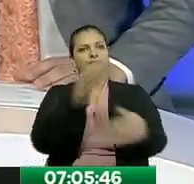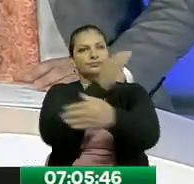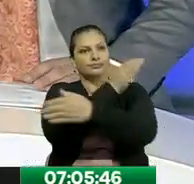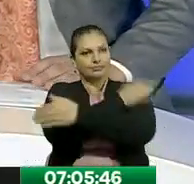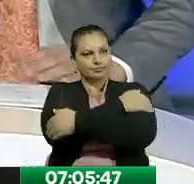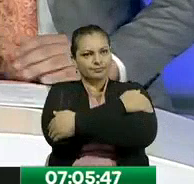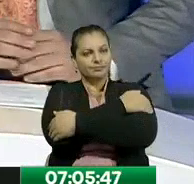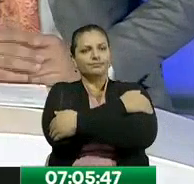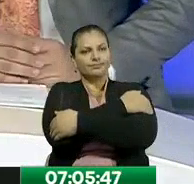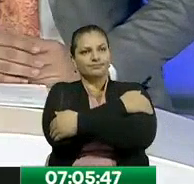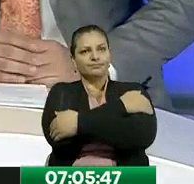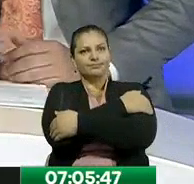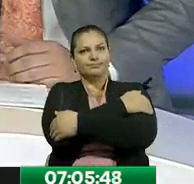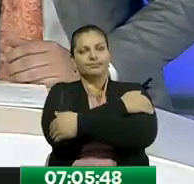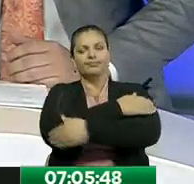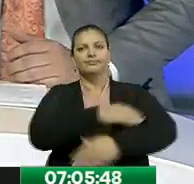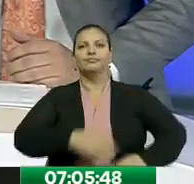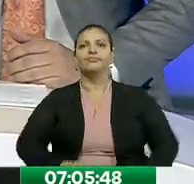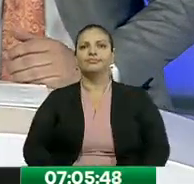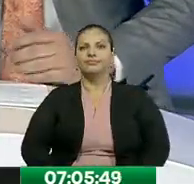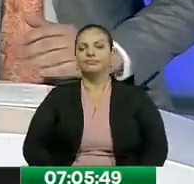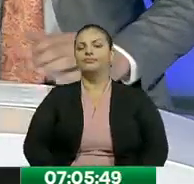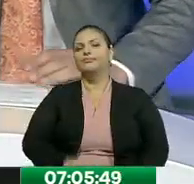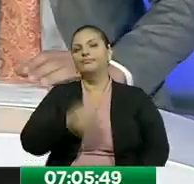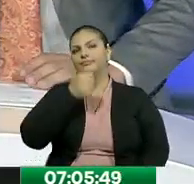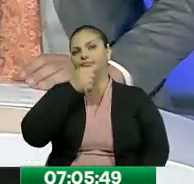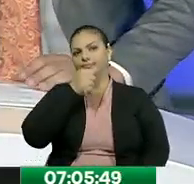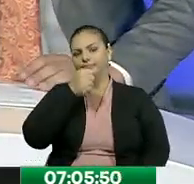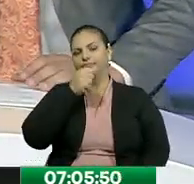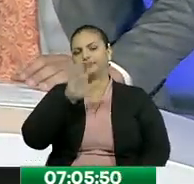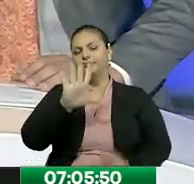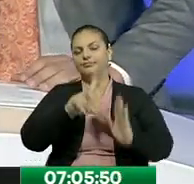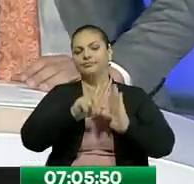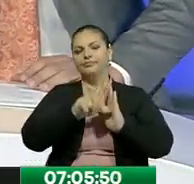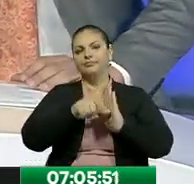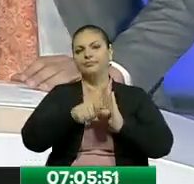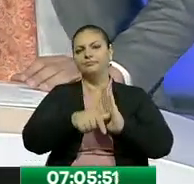momento vamos a estar nuevamente enlazándonos contigo para que nos cuentes más detalles a propósito de este operativo.